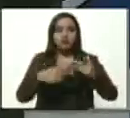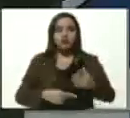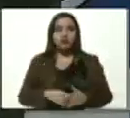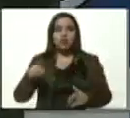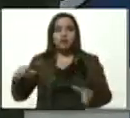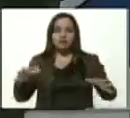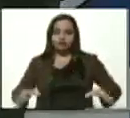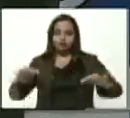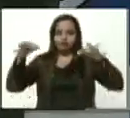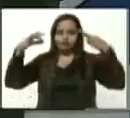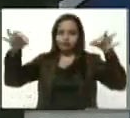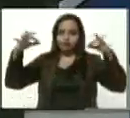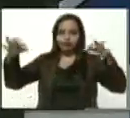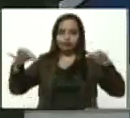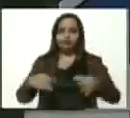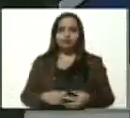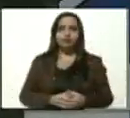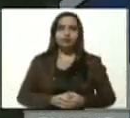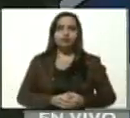panfletos